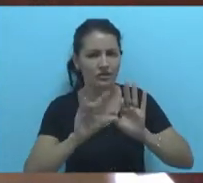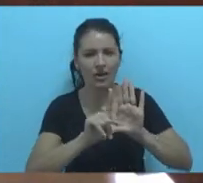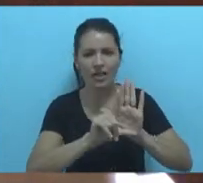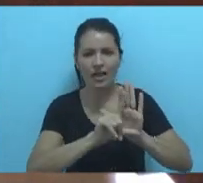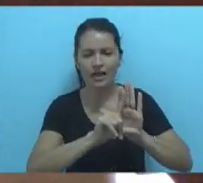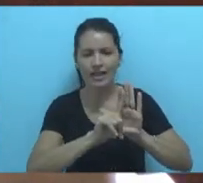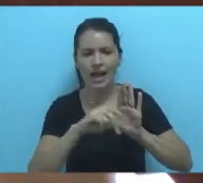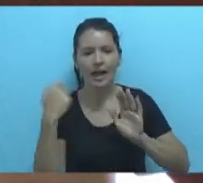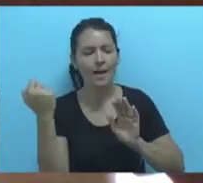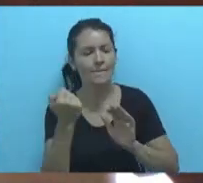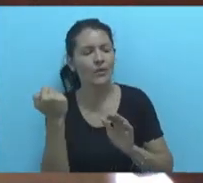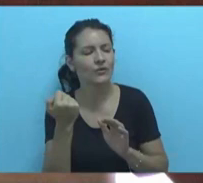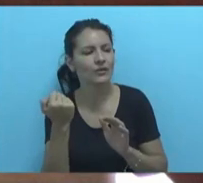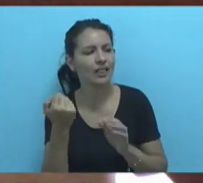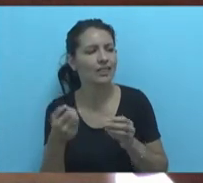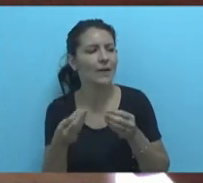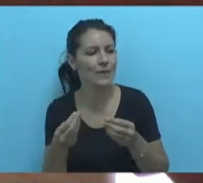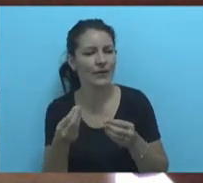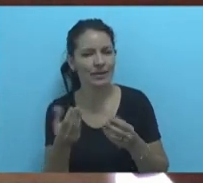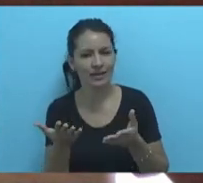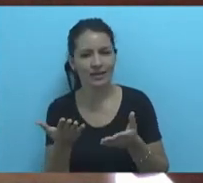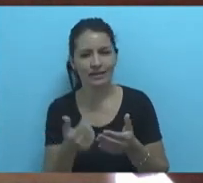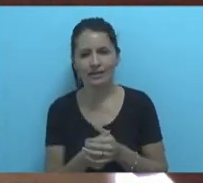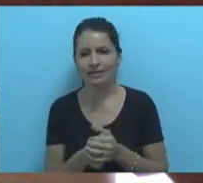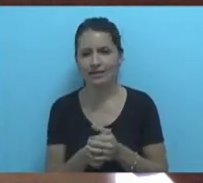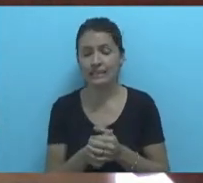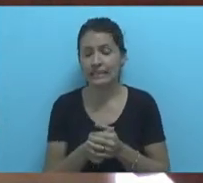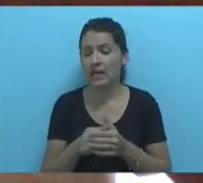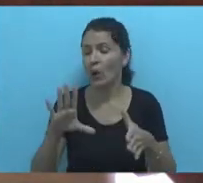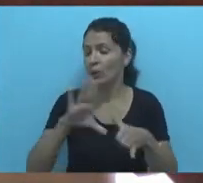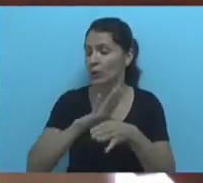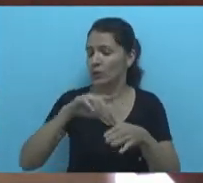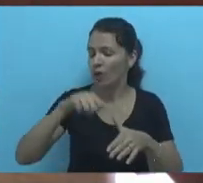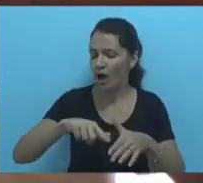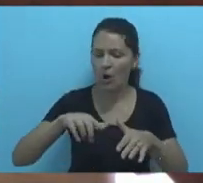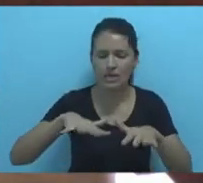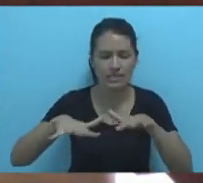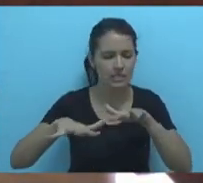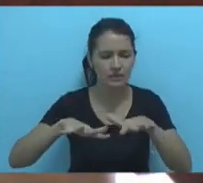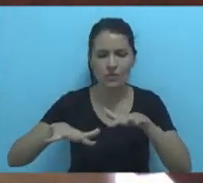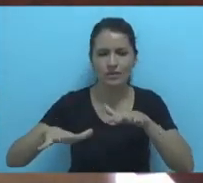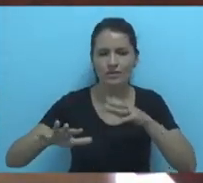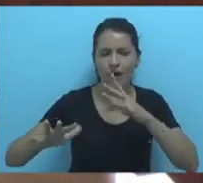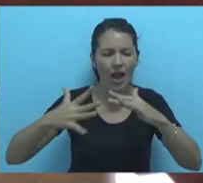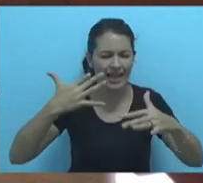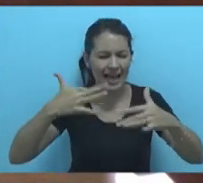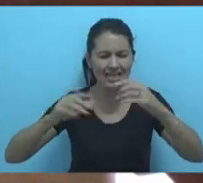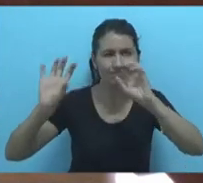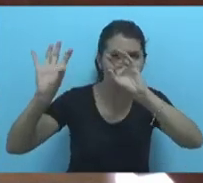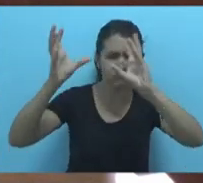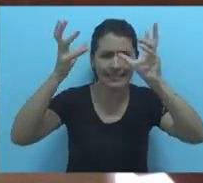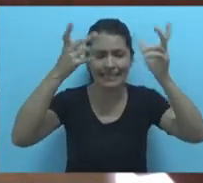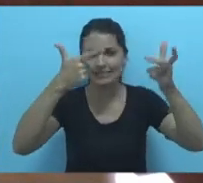vista medioambiental, en un contexto de crisis climática, en un contexto en el cual en las